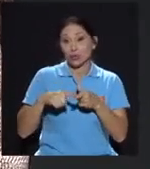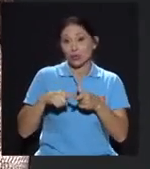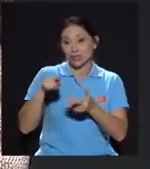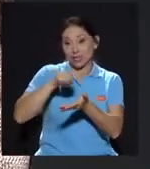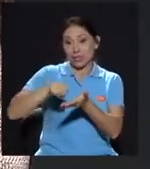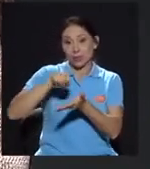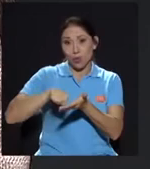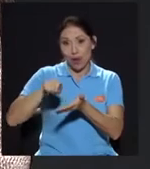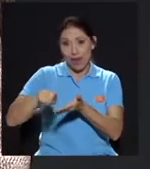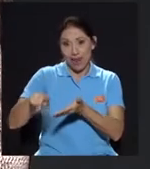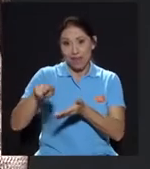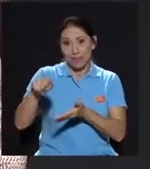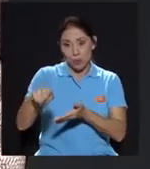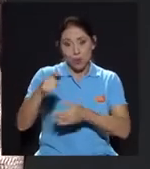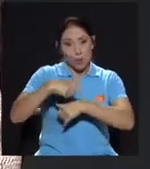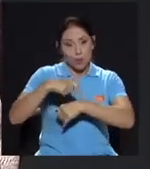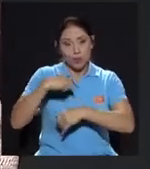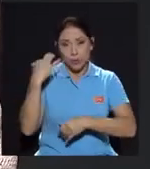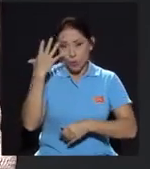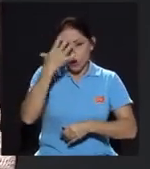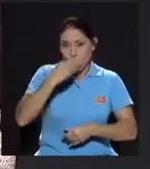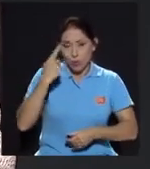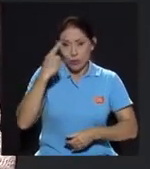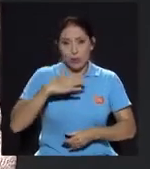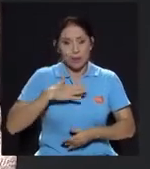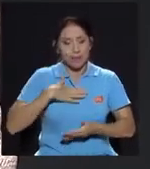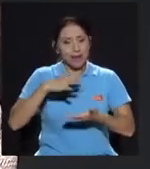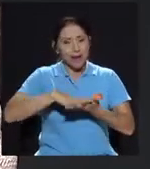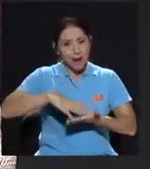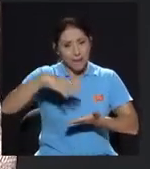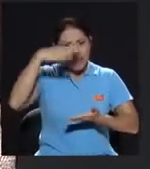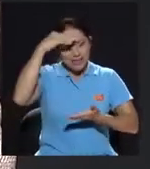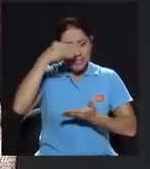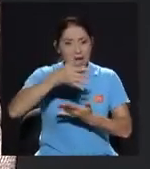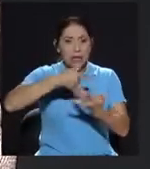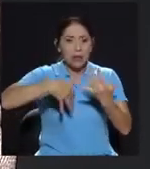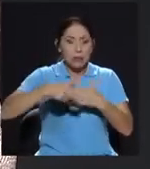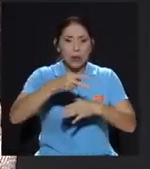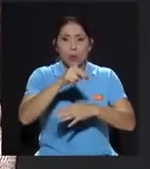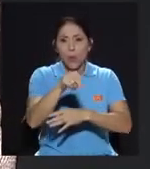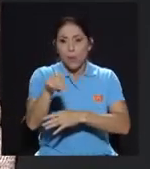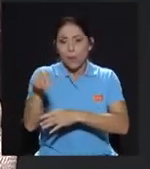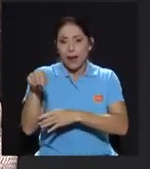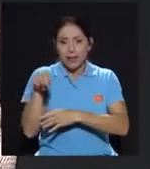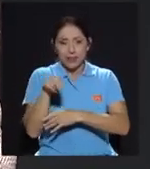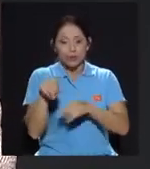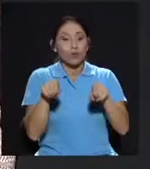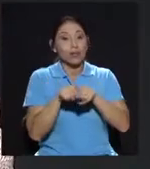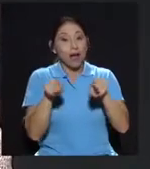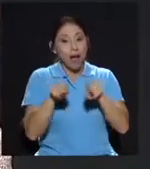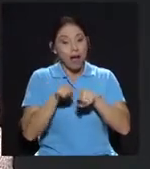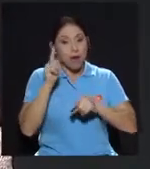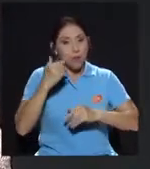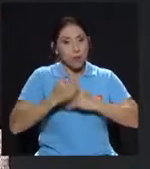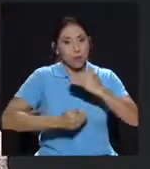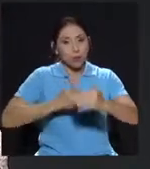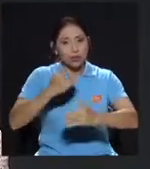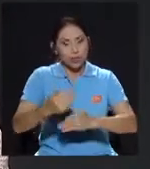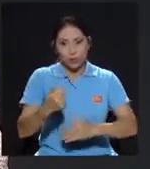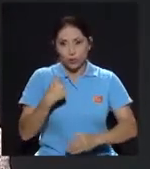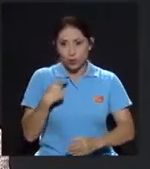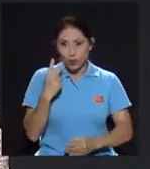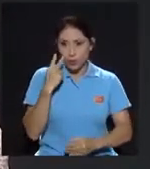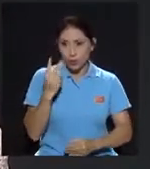un momento muy un periodo muy bonito de aprendizaje y compañerismo también fue un proceso donde yo vi a una mujer que